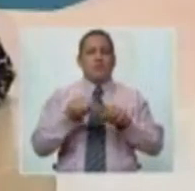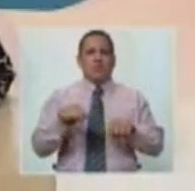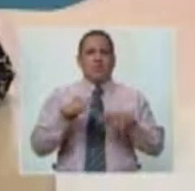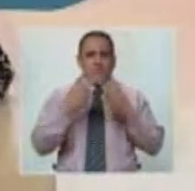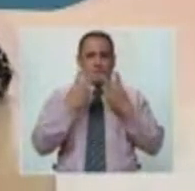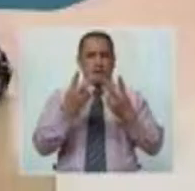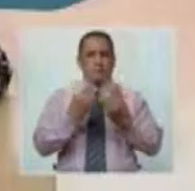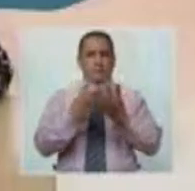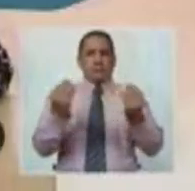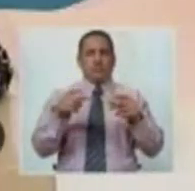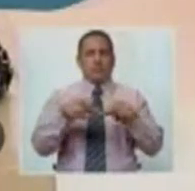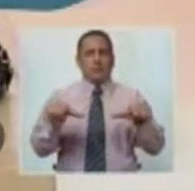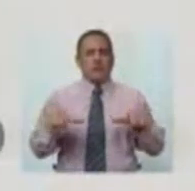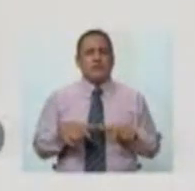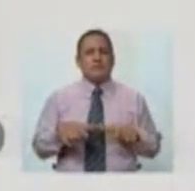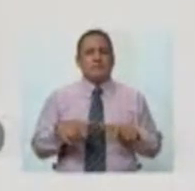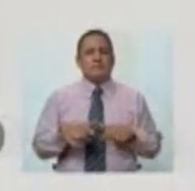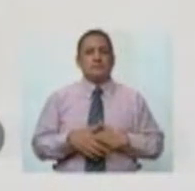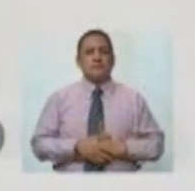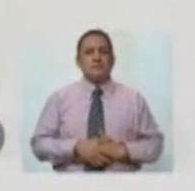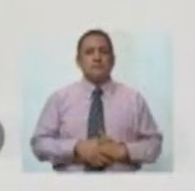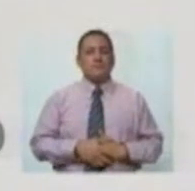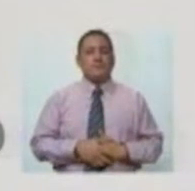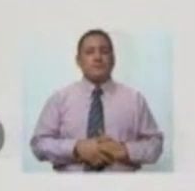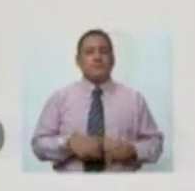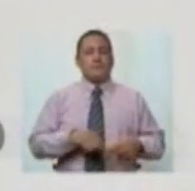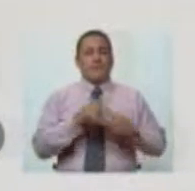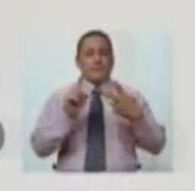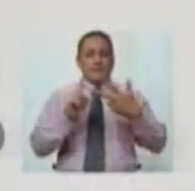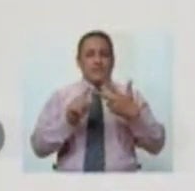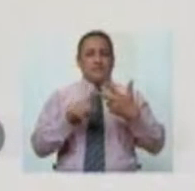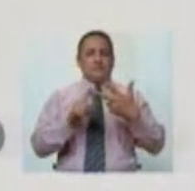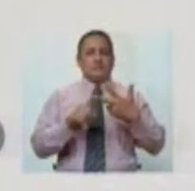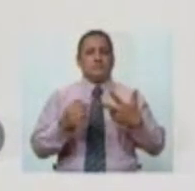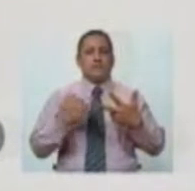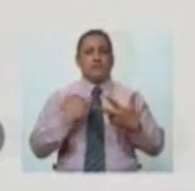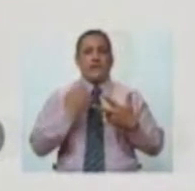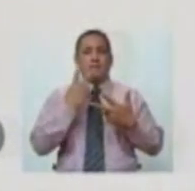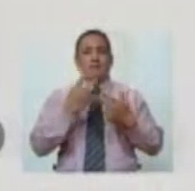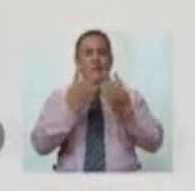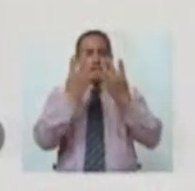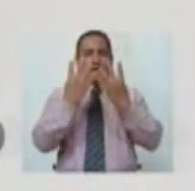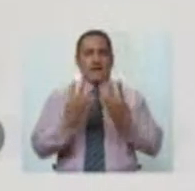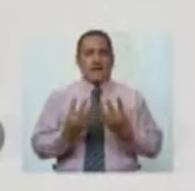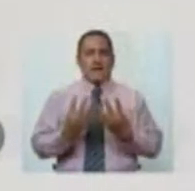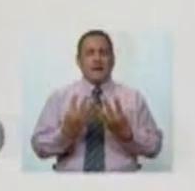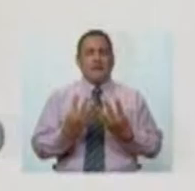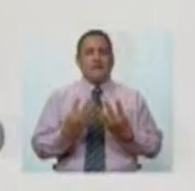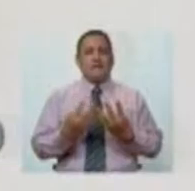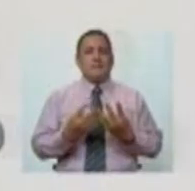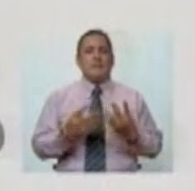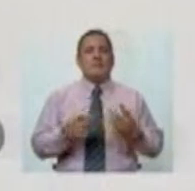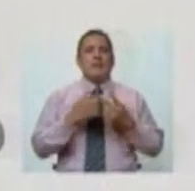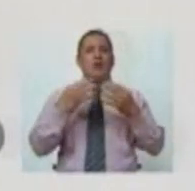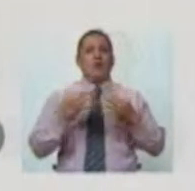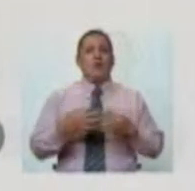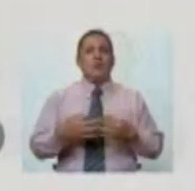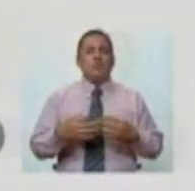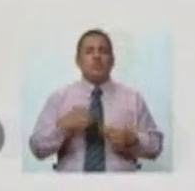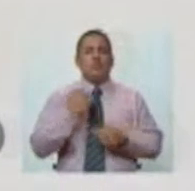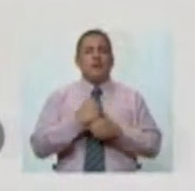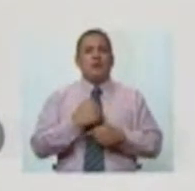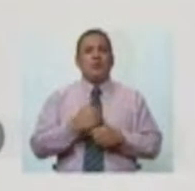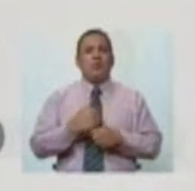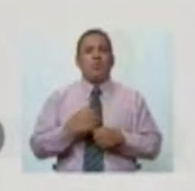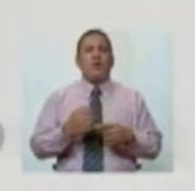hay. Sin embargo hay. Ajá. Ya, muy bien. Tercer elemento, tiene que la reja estar instalada para cumplir una finalidad.